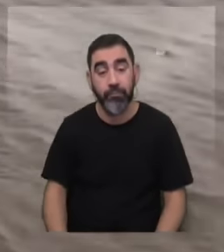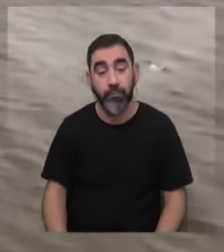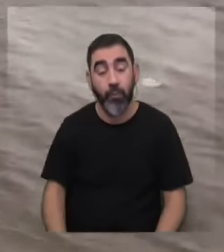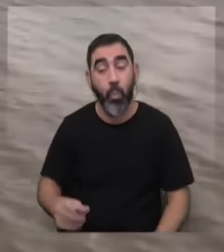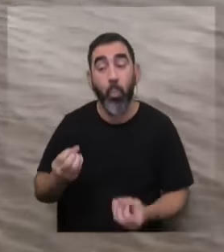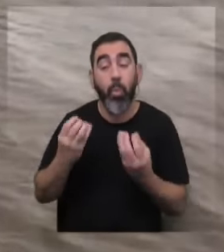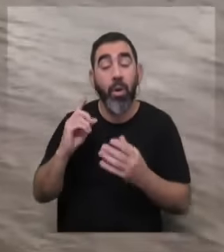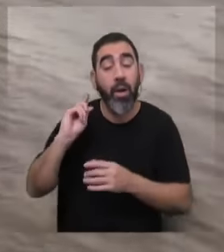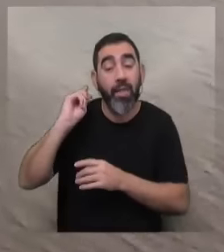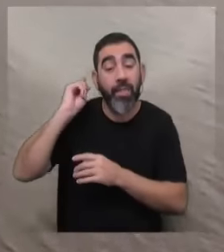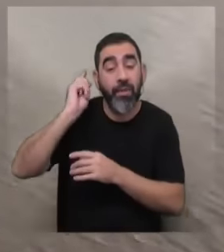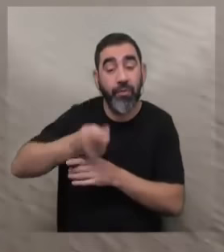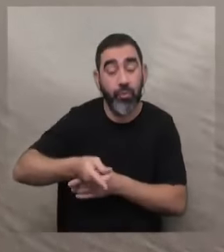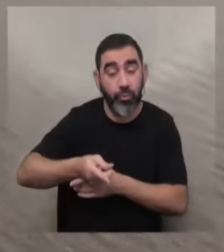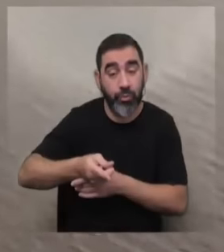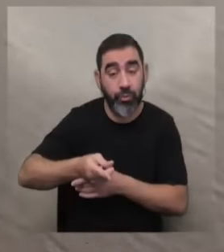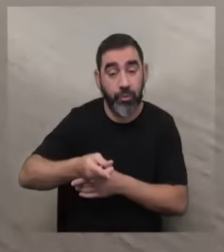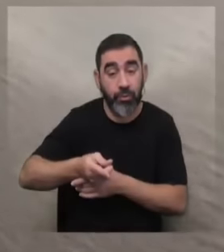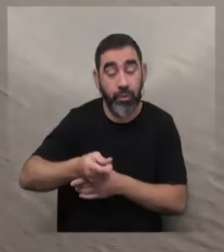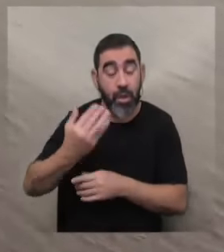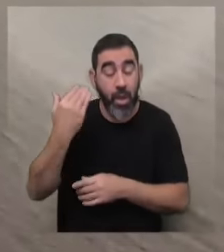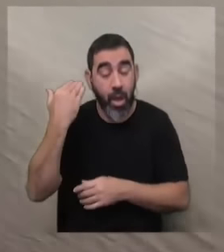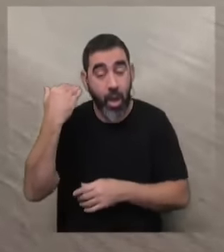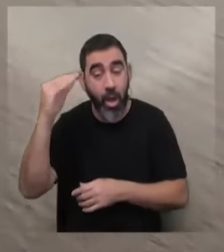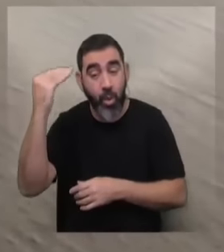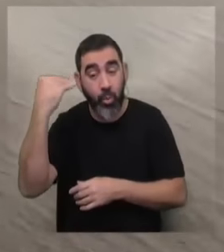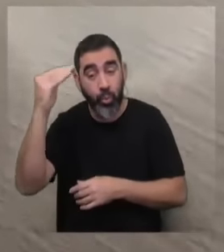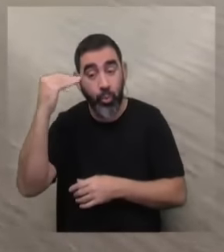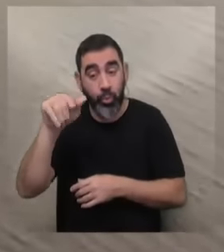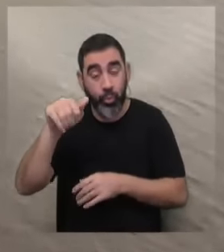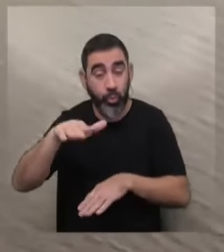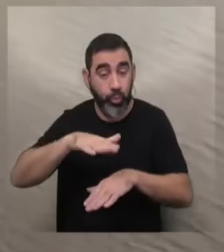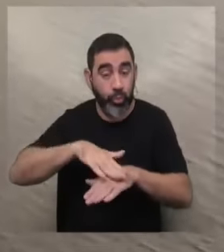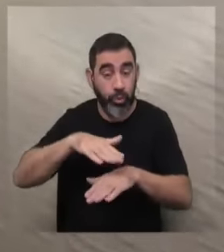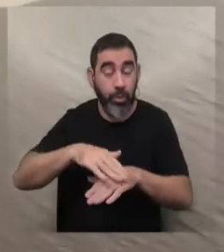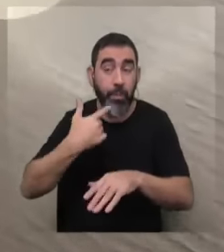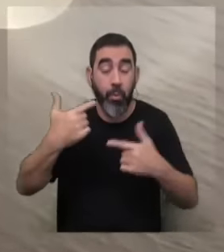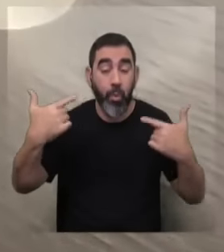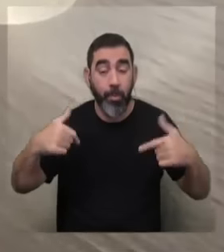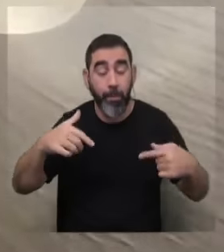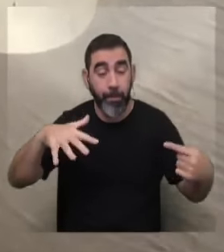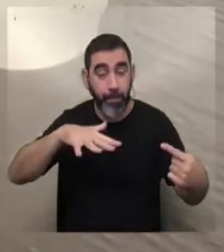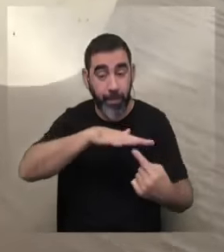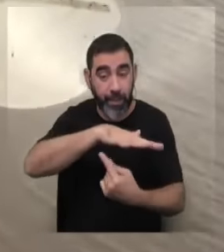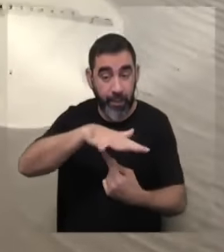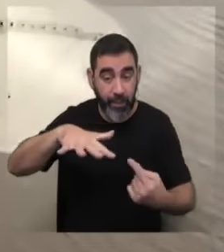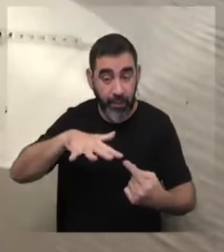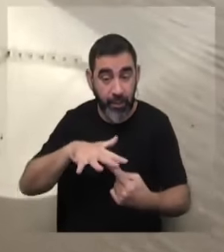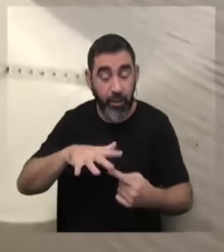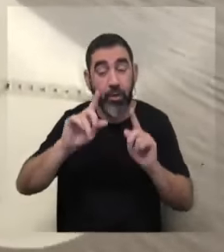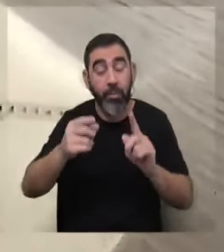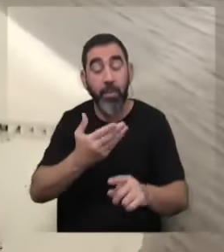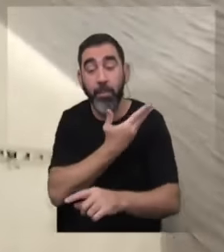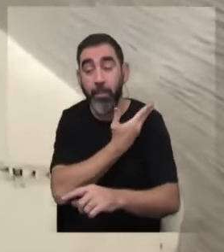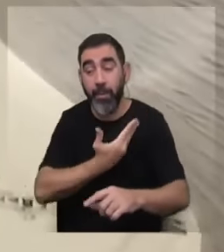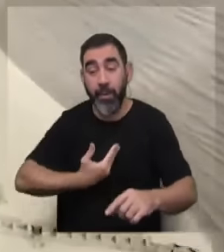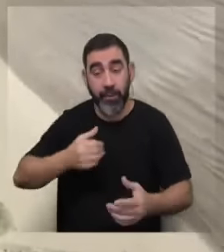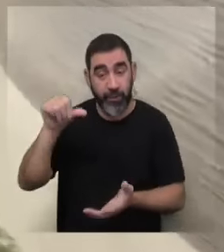decisión no este de las autoridades correspondientes en el caso del Ministerio de ambiente bueno la propia